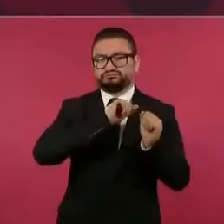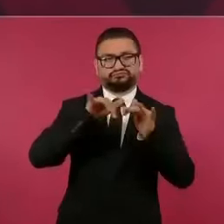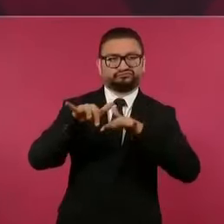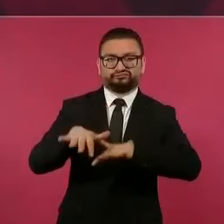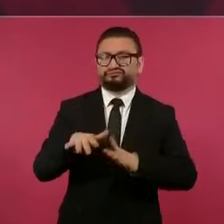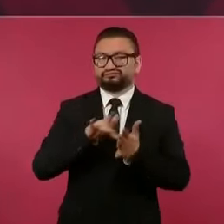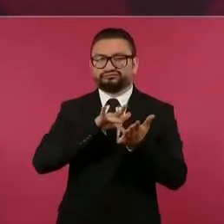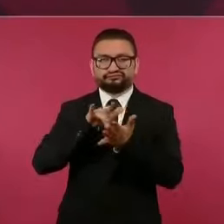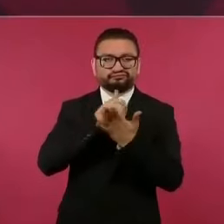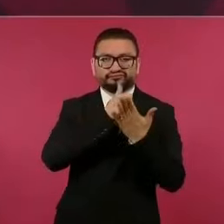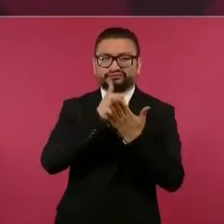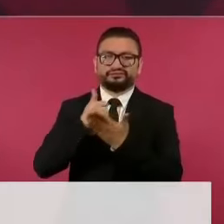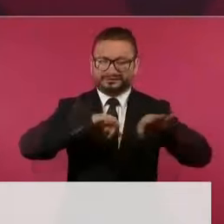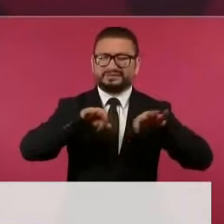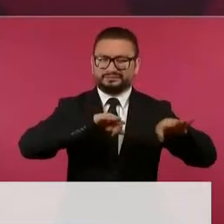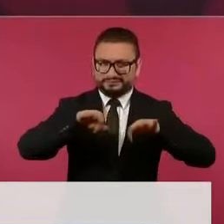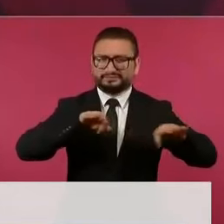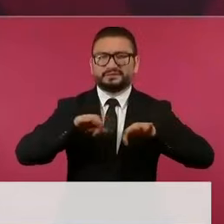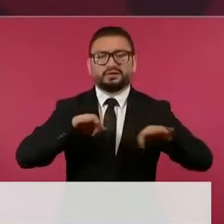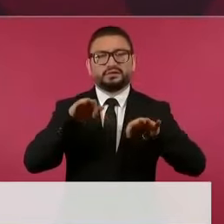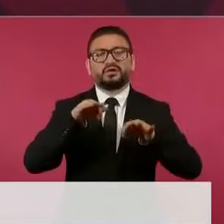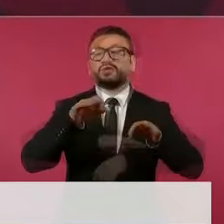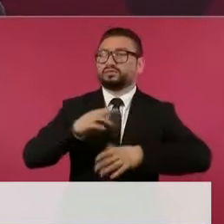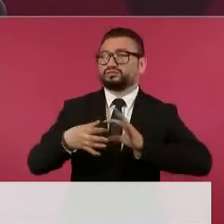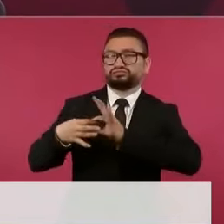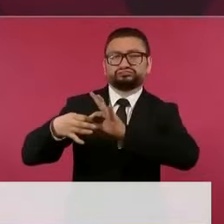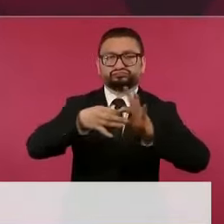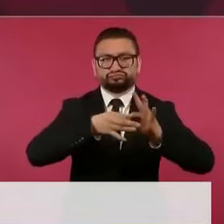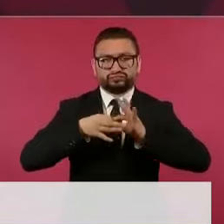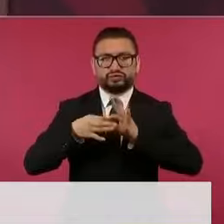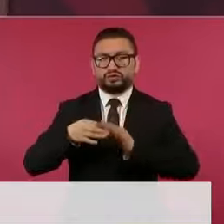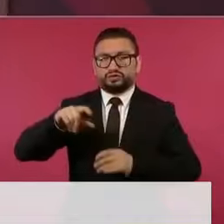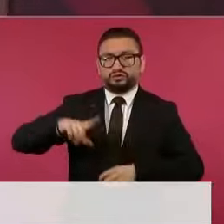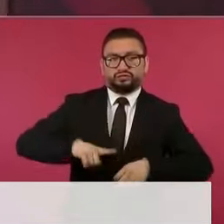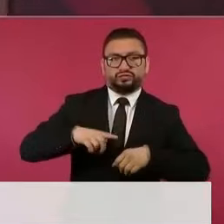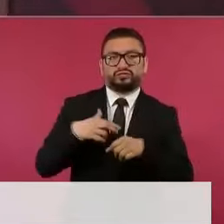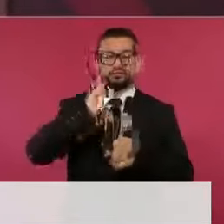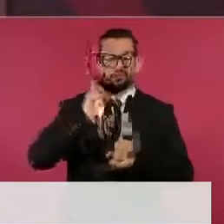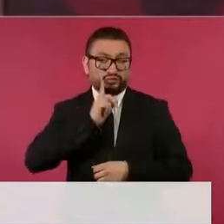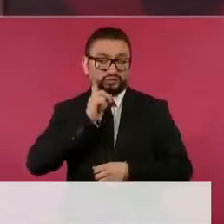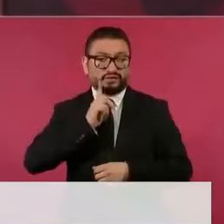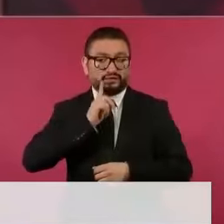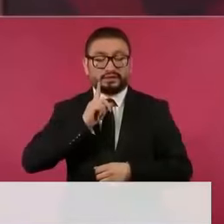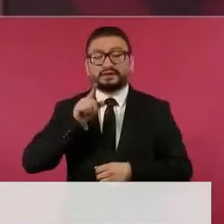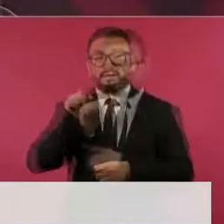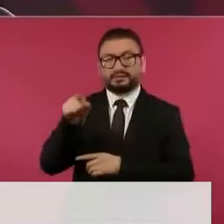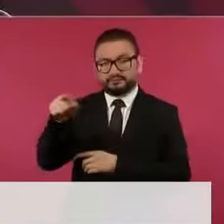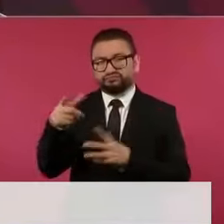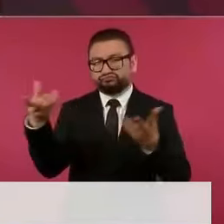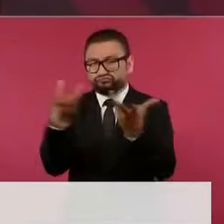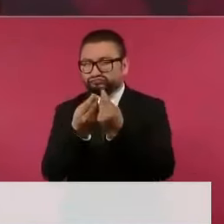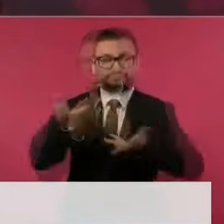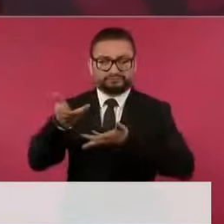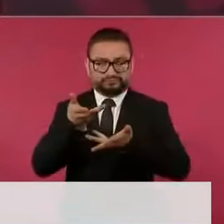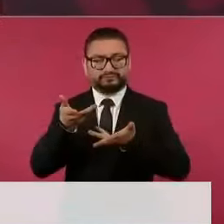beril y se está trabajando en coordinación con la gobernadora Mara Alex y no solo se está